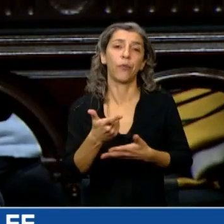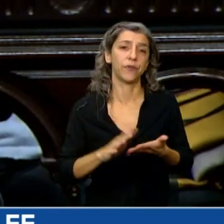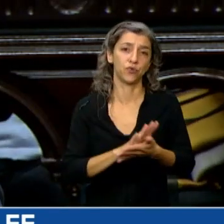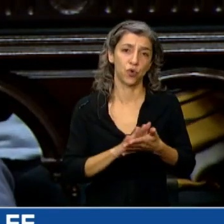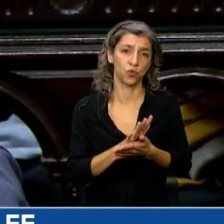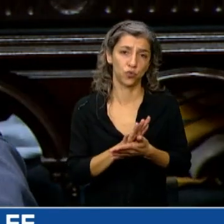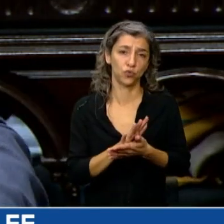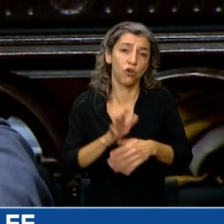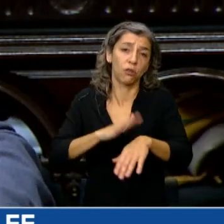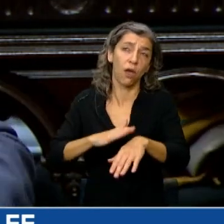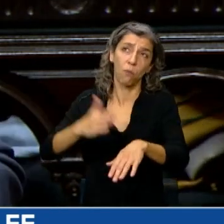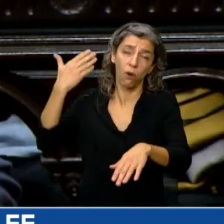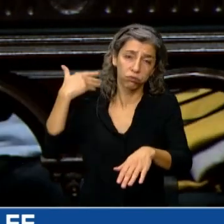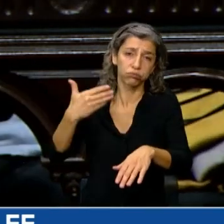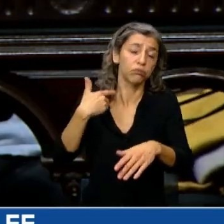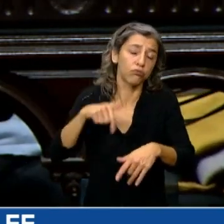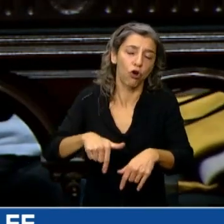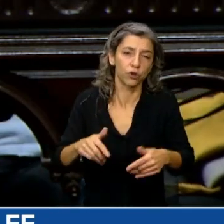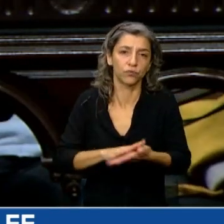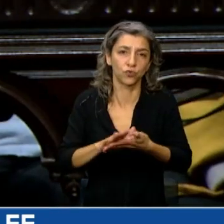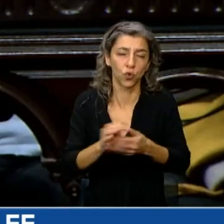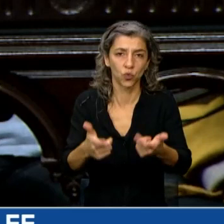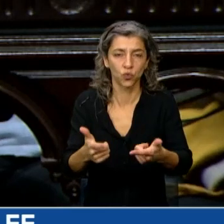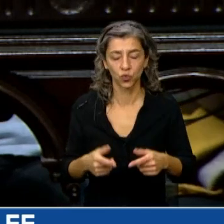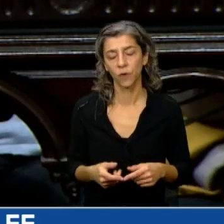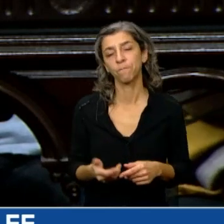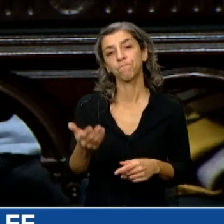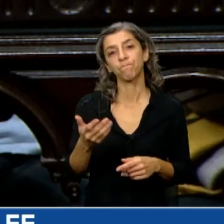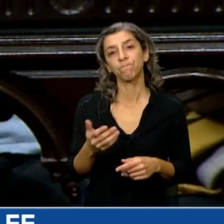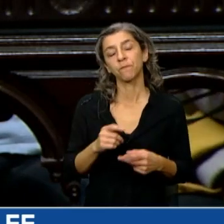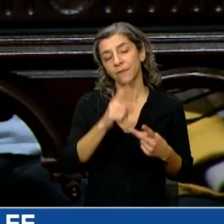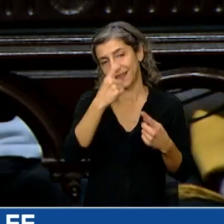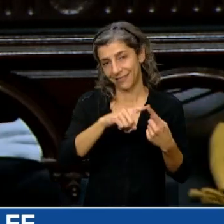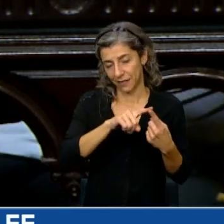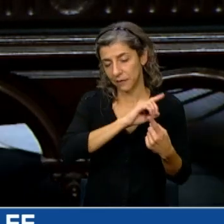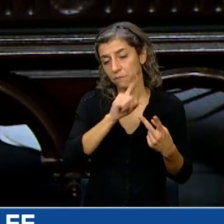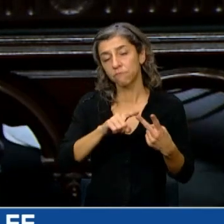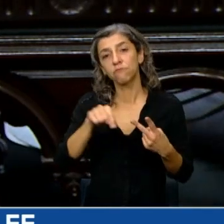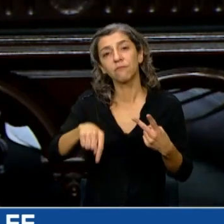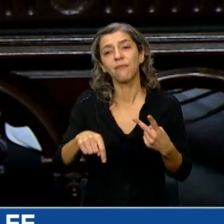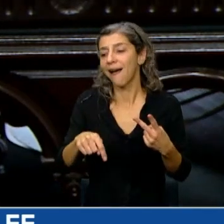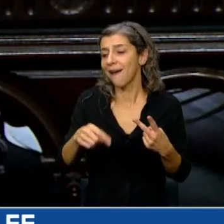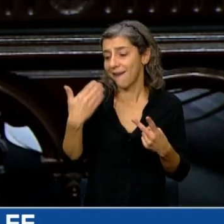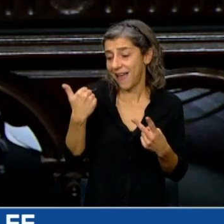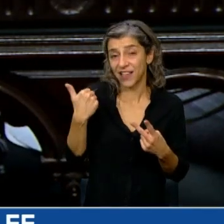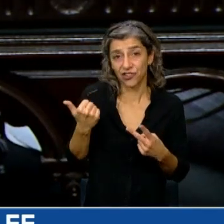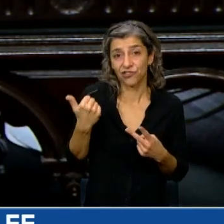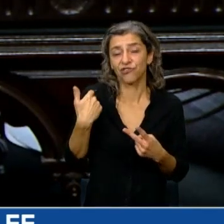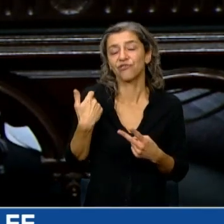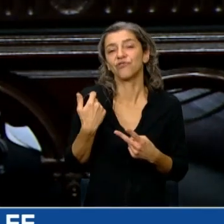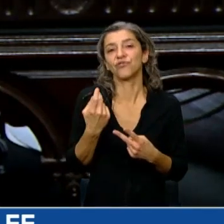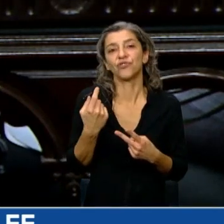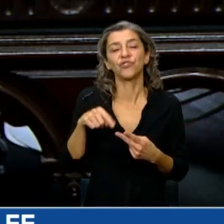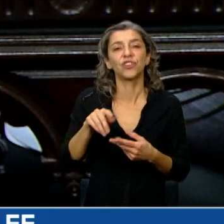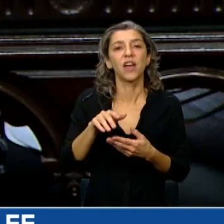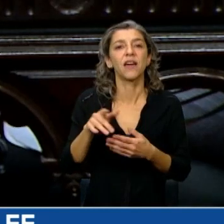tiempo. Segundo, ayer se generó un debate en la Comisión de Presupuesto y de Energía alrededor del